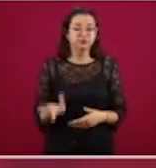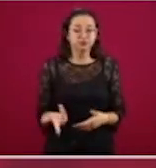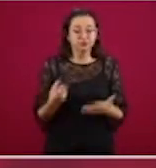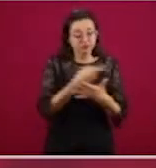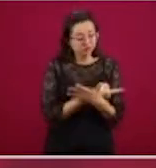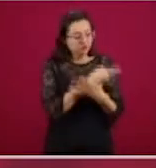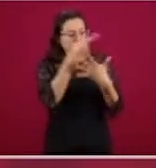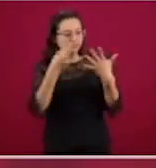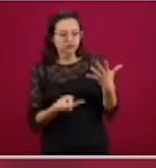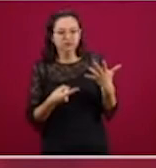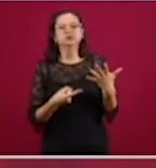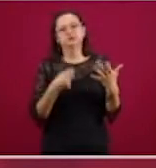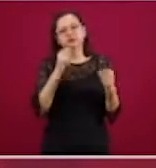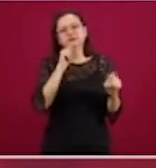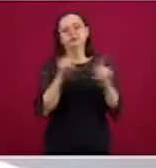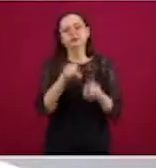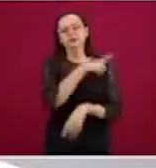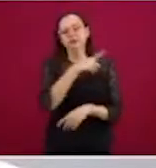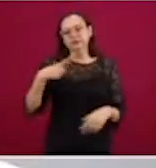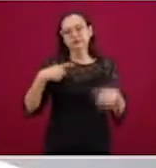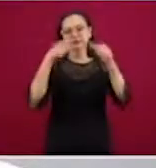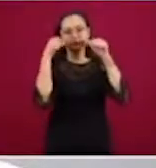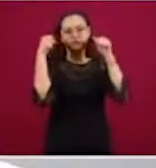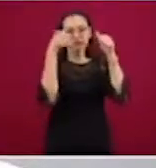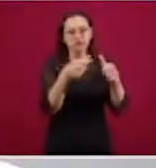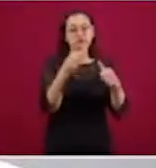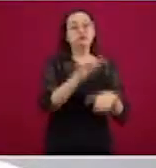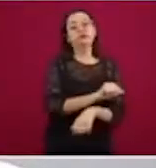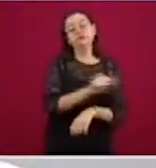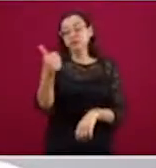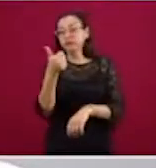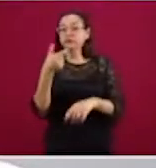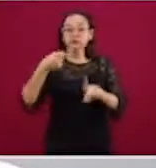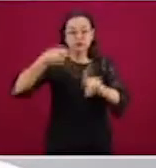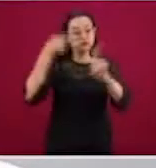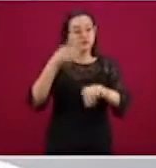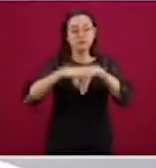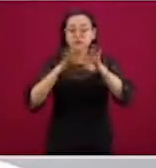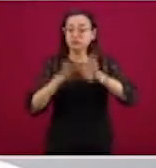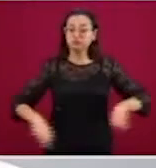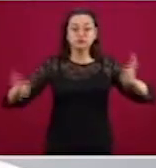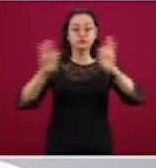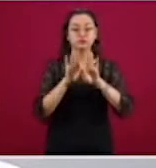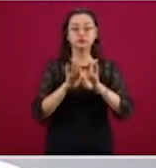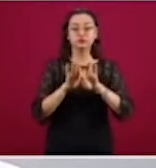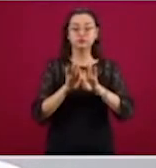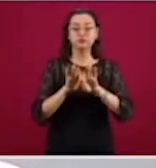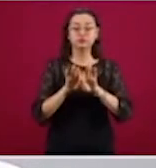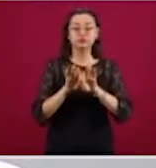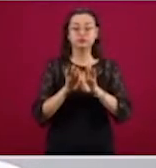que hay que tomar en cuenta. Y otro que es todavía más importante,